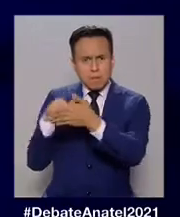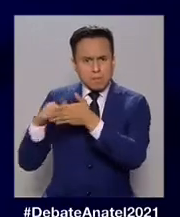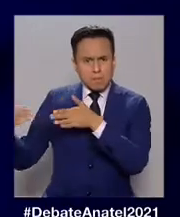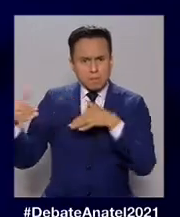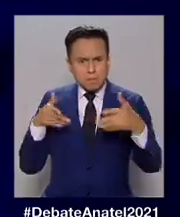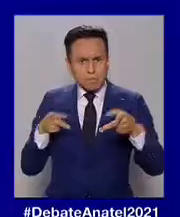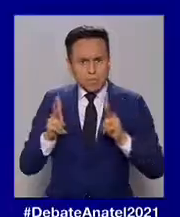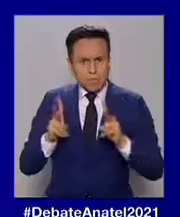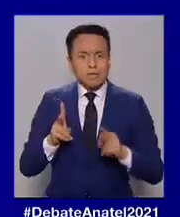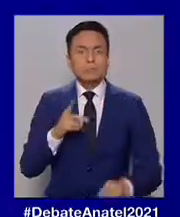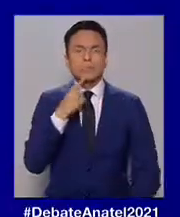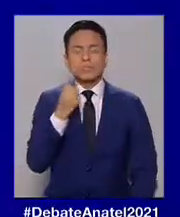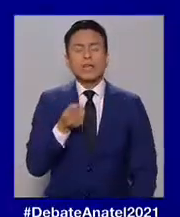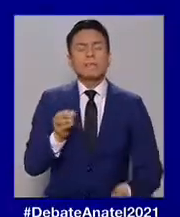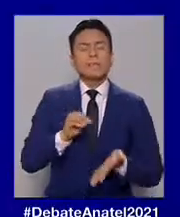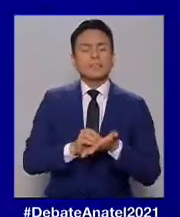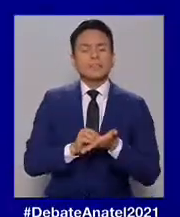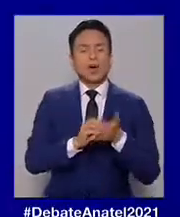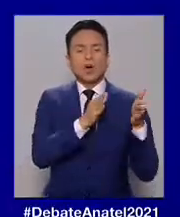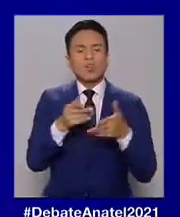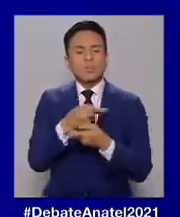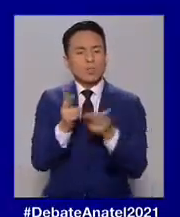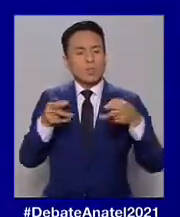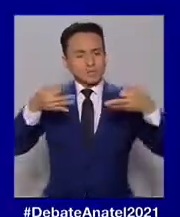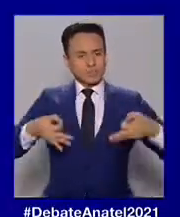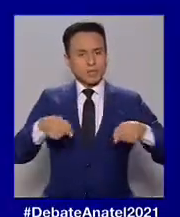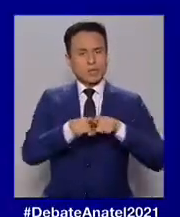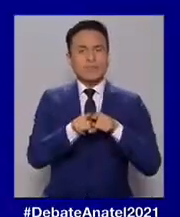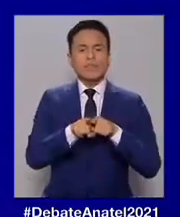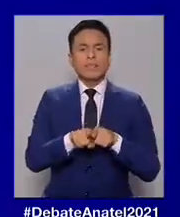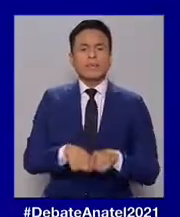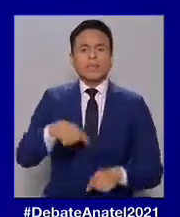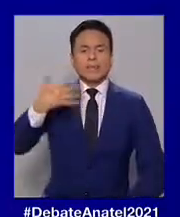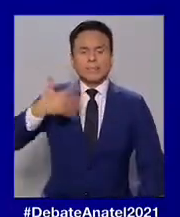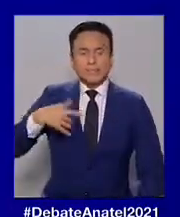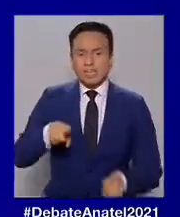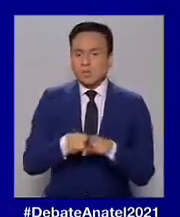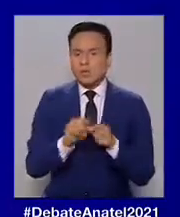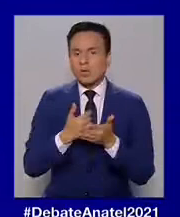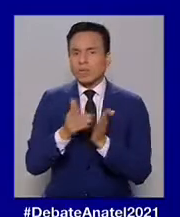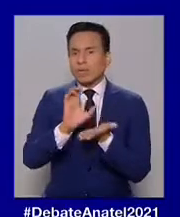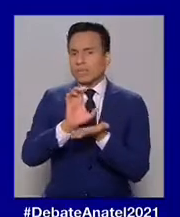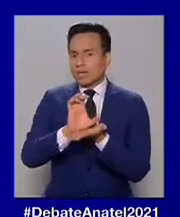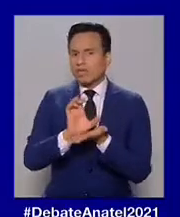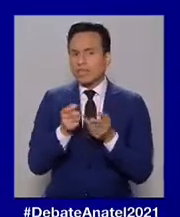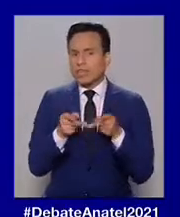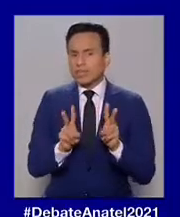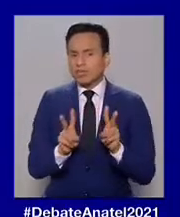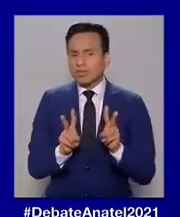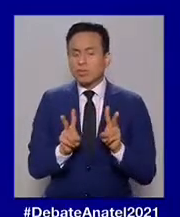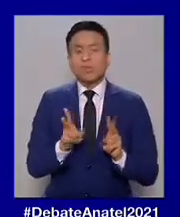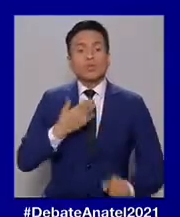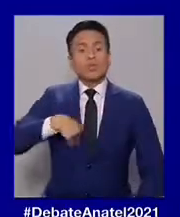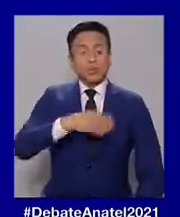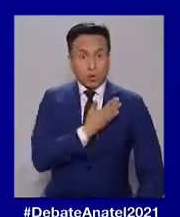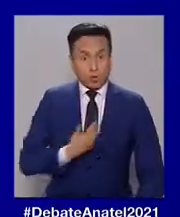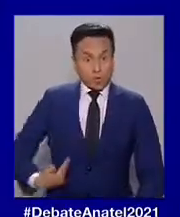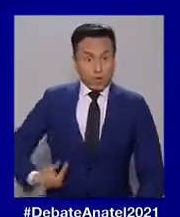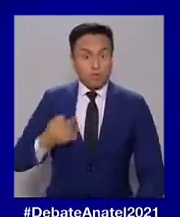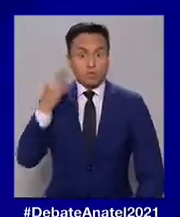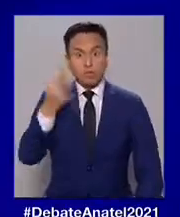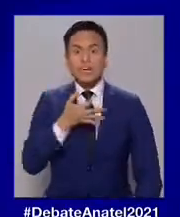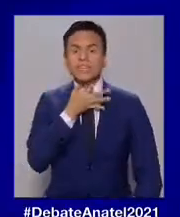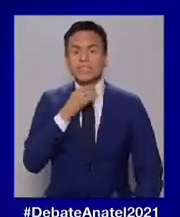y quiero agregar que el orden público es una función esencial en cualquier estado de derecho y no en nuestro gobierno vamos a